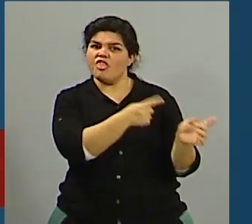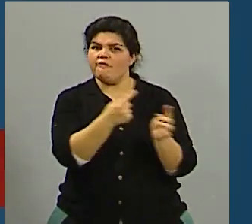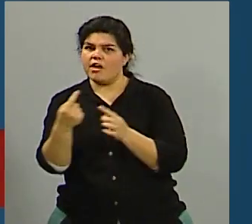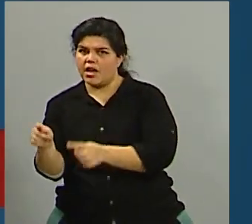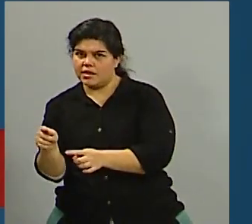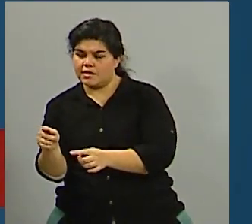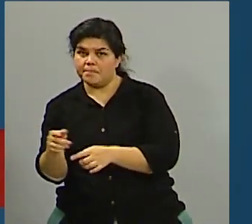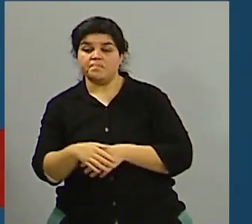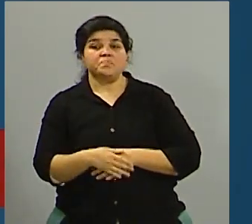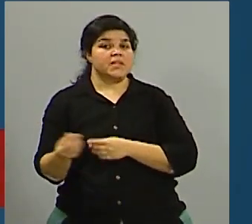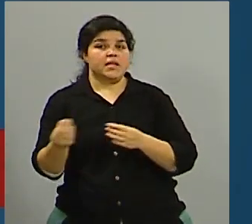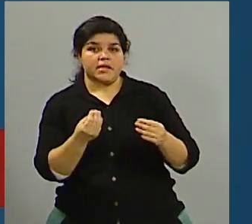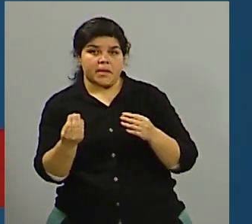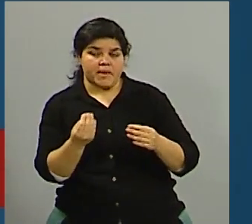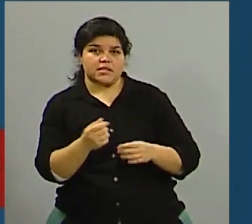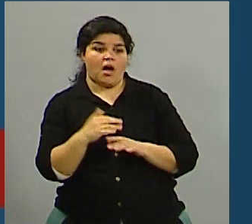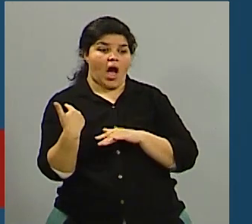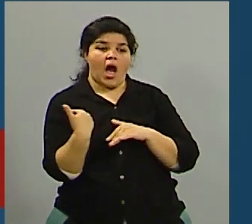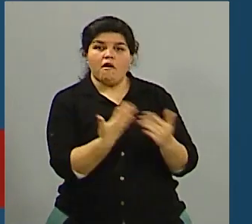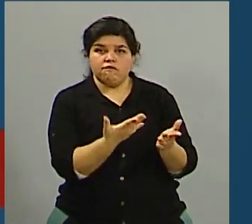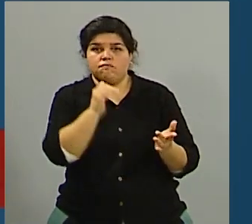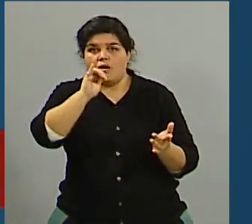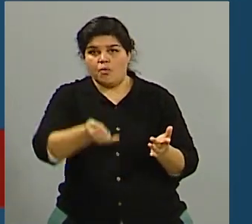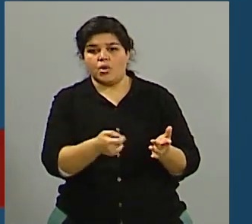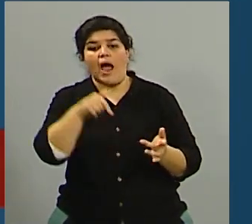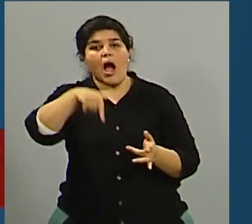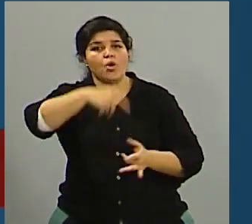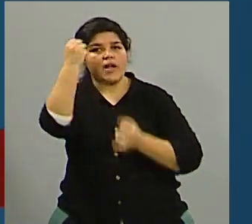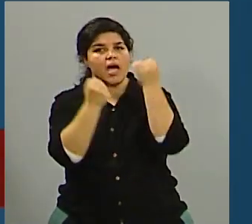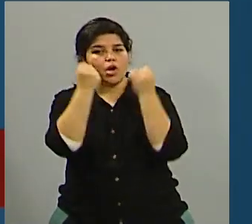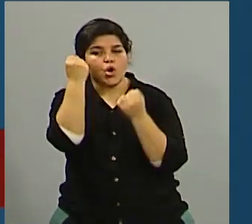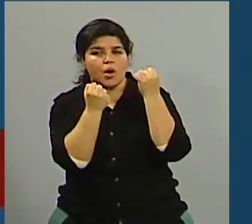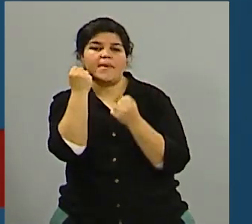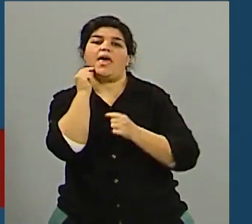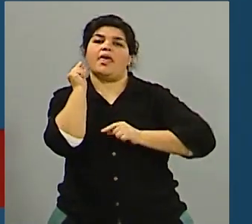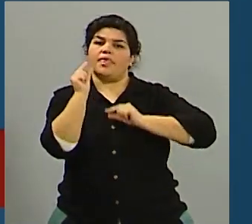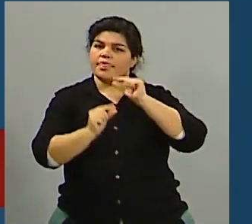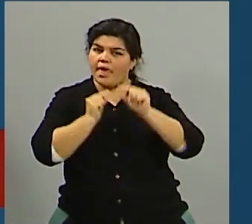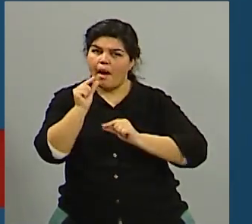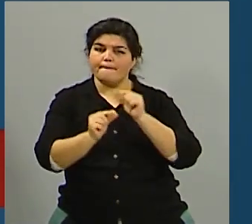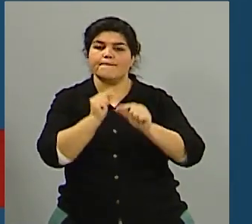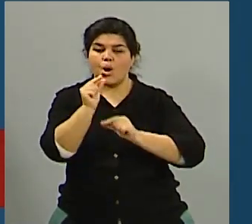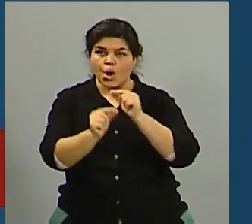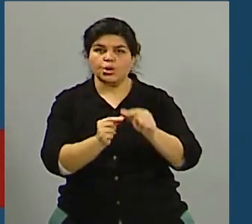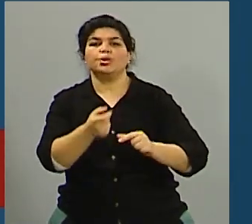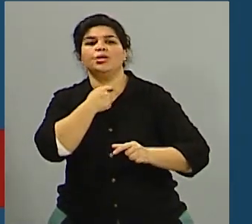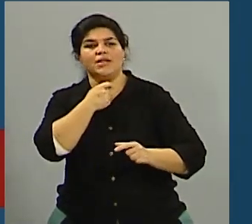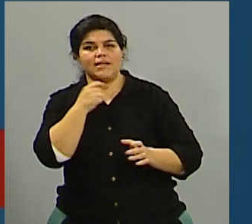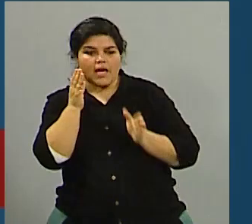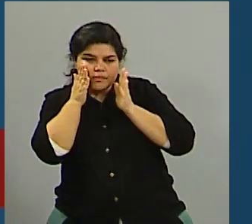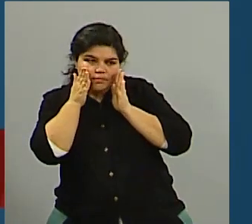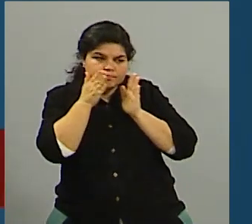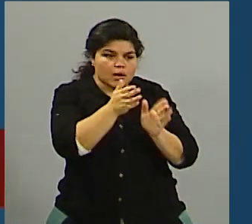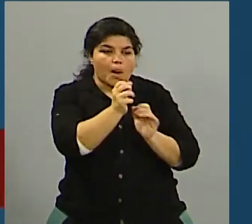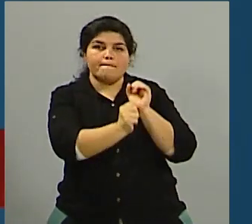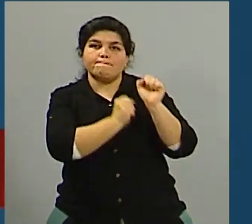cierto beneficio de un modelo económico que está tratando de virar hacia lo productivo y salir un